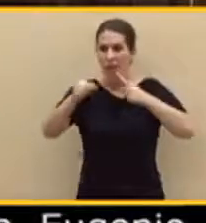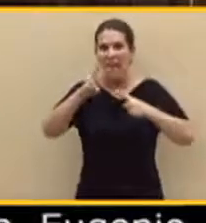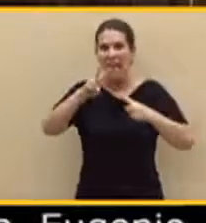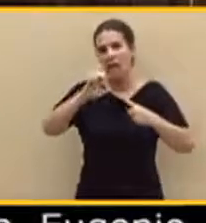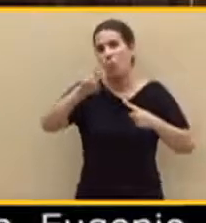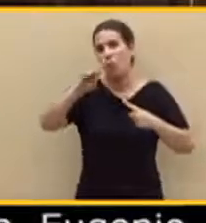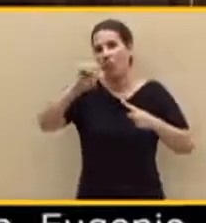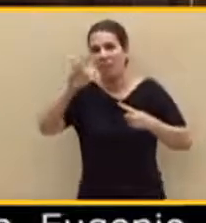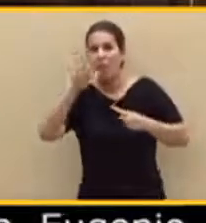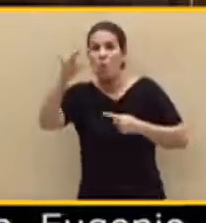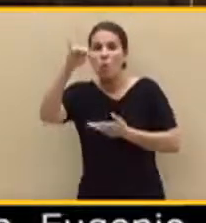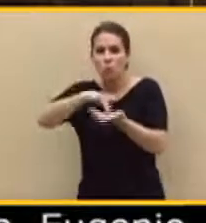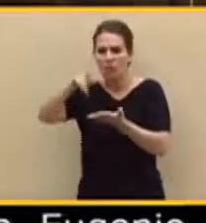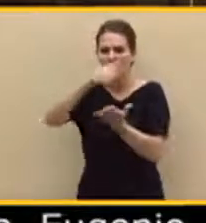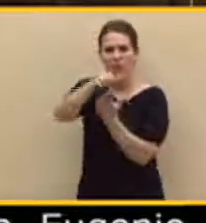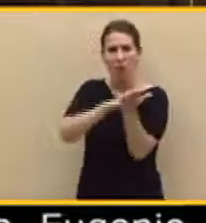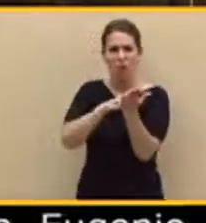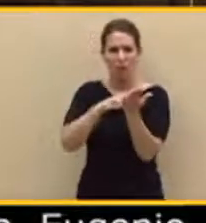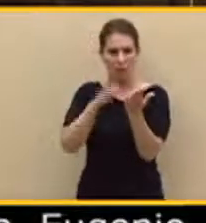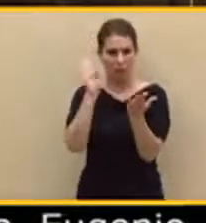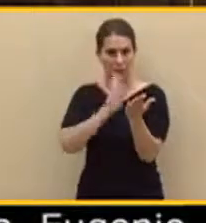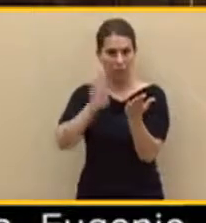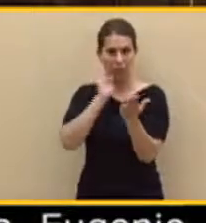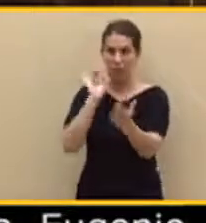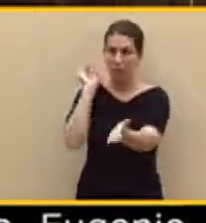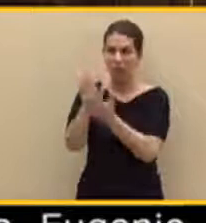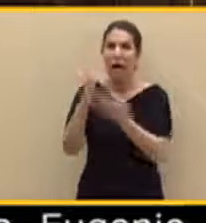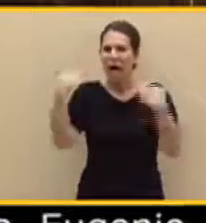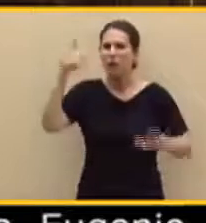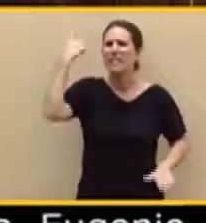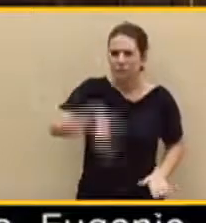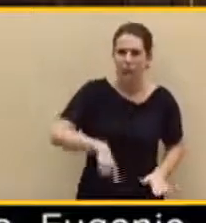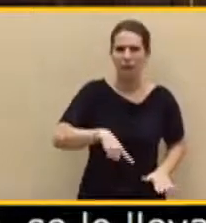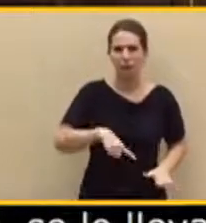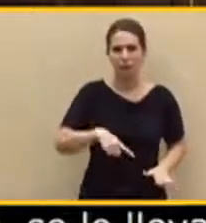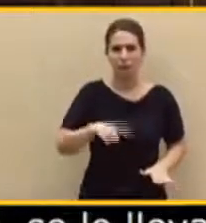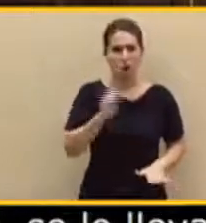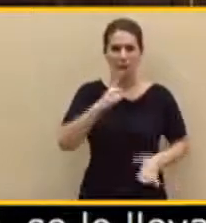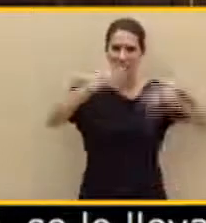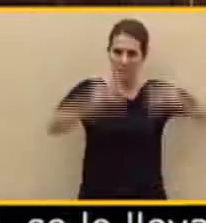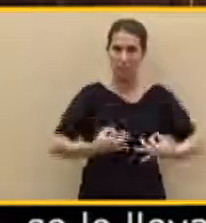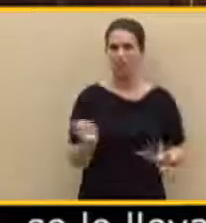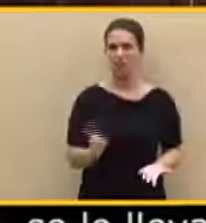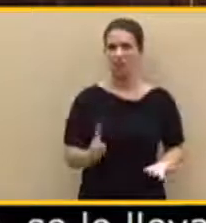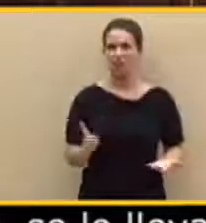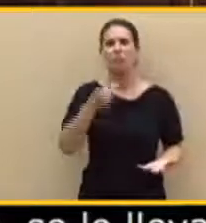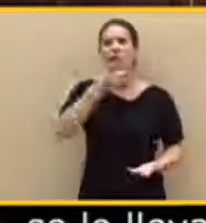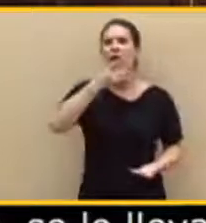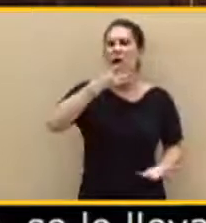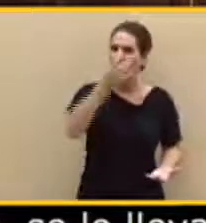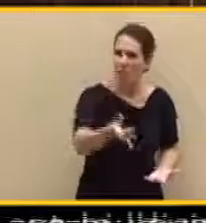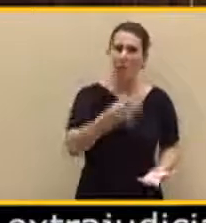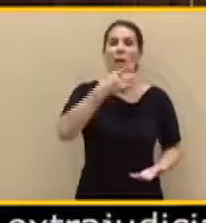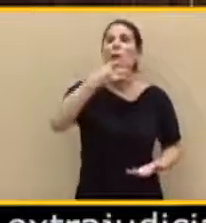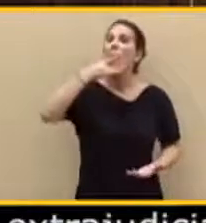y extrajudicial, le se lo envía a la UDEF a unas sabiendas de que es un informe irregular y extrajudicial. ¡Qué vergüenza, señorías! ¡Qué vergüenza con el